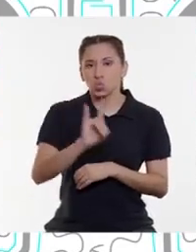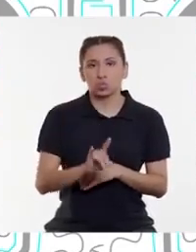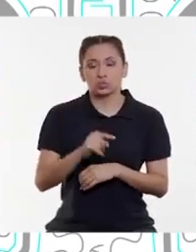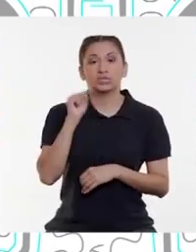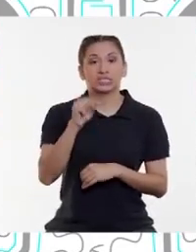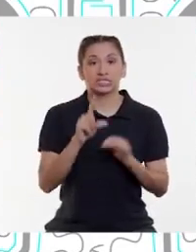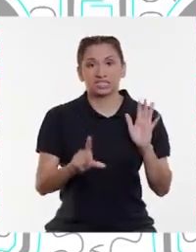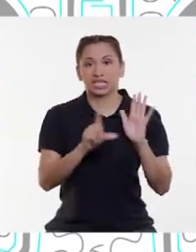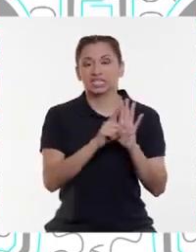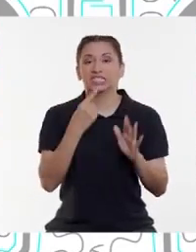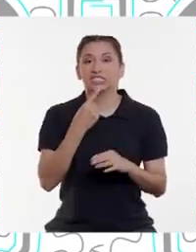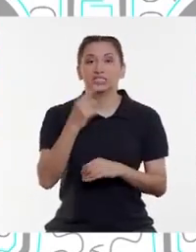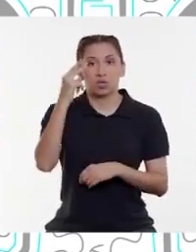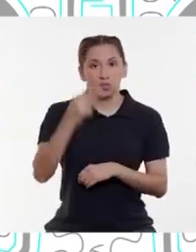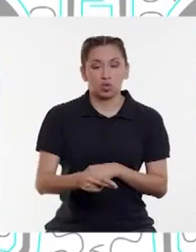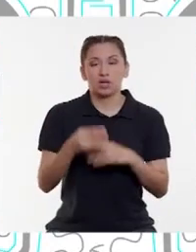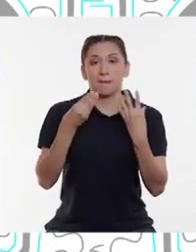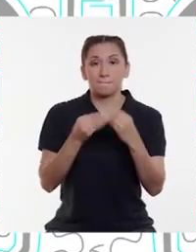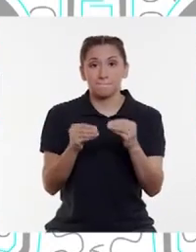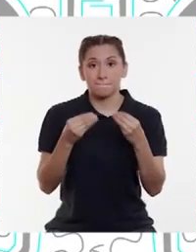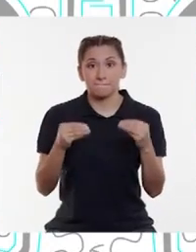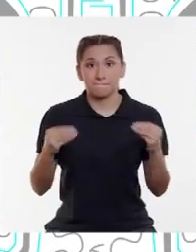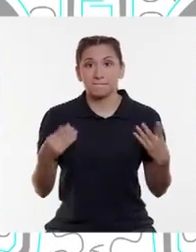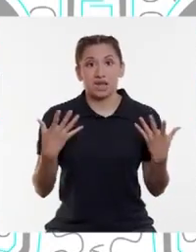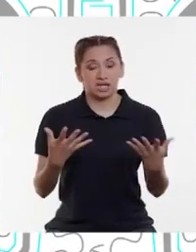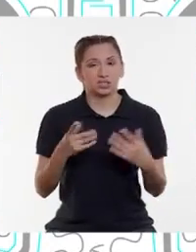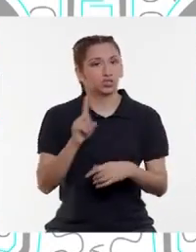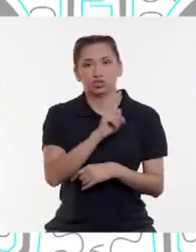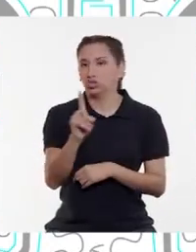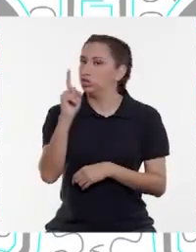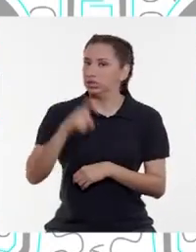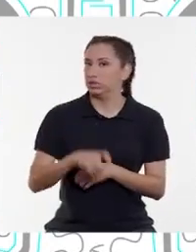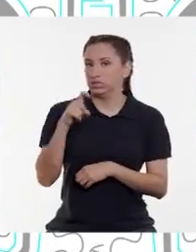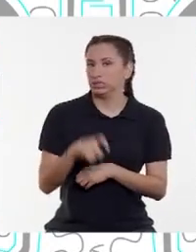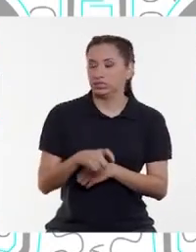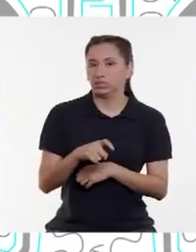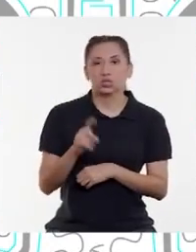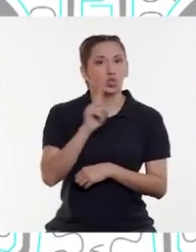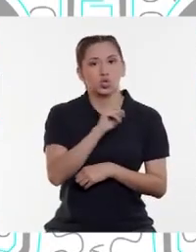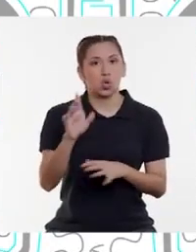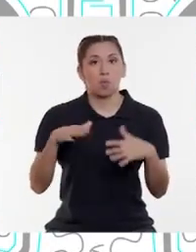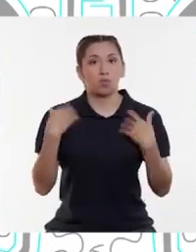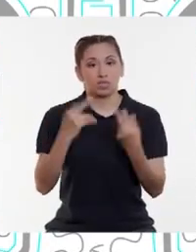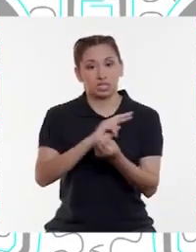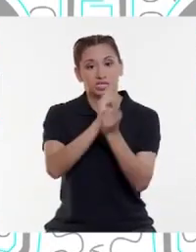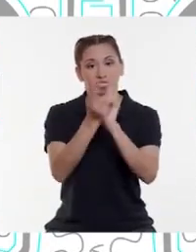Uso. Esta ley prohíbe los productos de plásticos que son innecesarios, que no